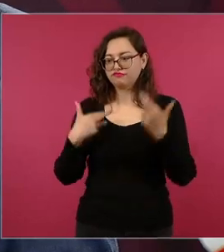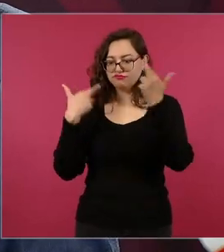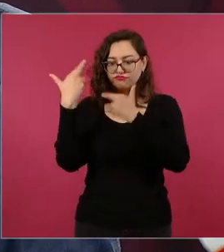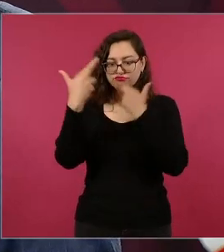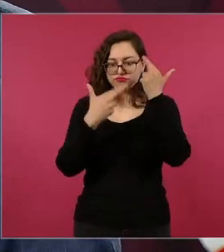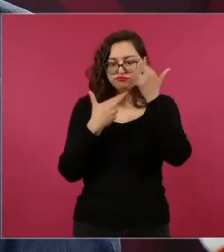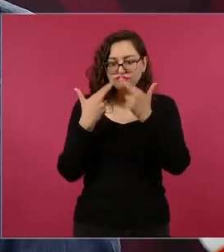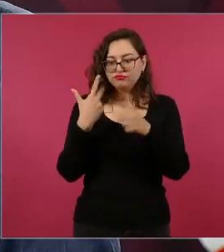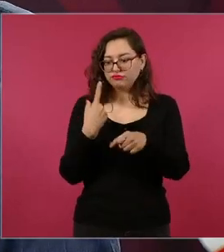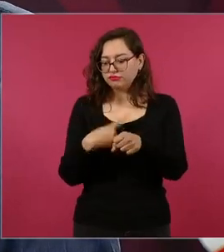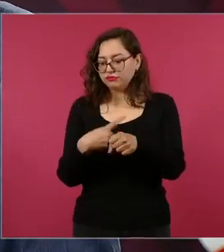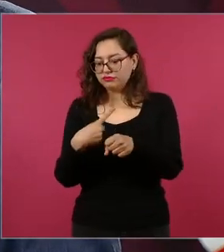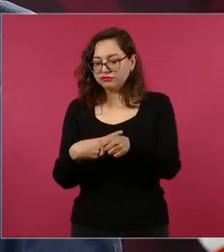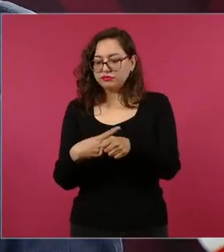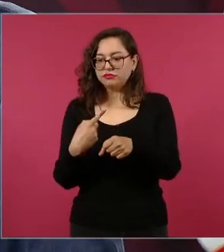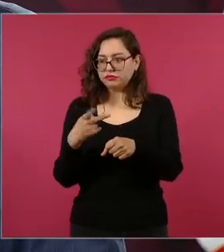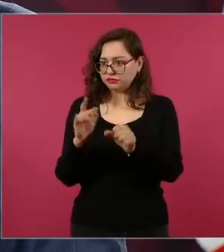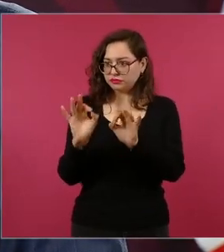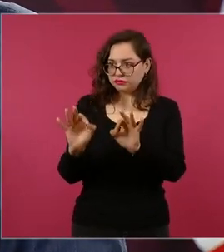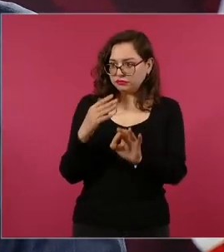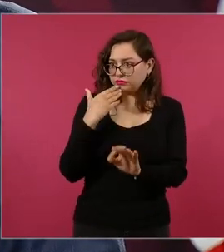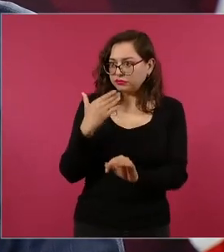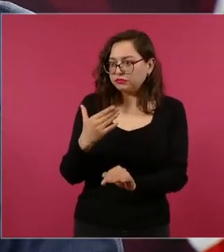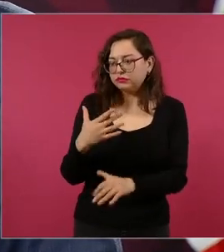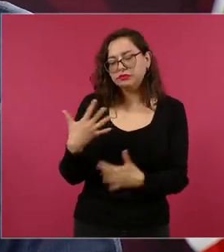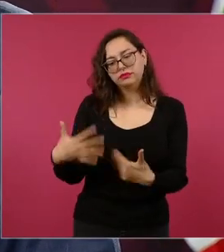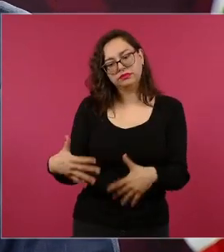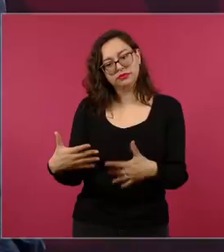y que saliste muy bien.